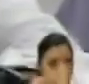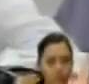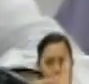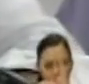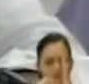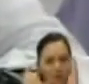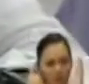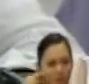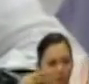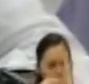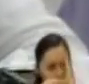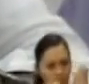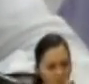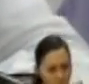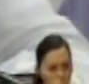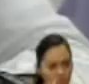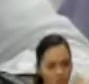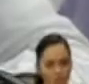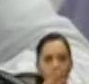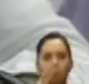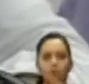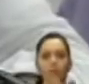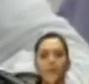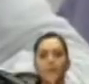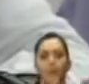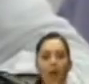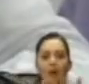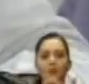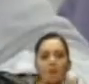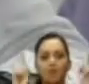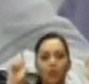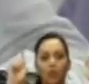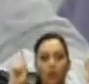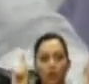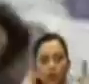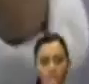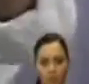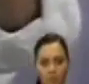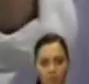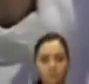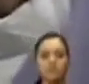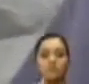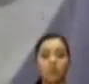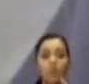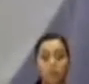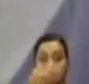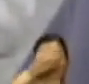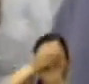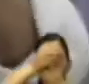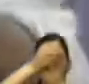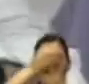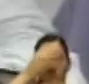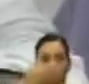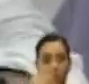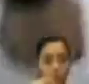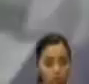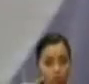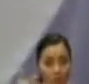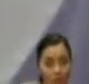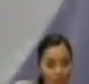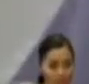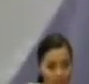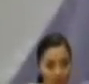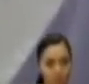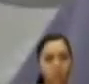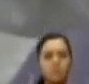computadores, etcétera, que se llamaba Plan Libertador. Nosotros, para hacer eso, cuando había un secuestro, cuando había un operativo contra drogas, teníamos